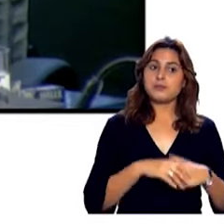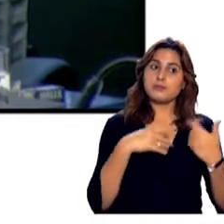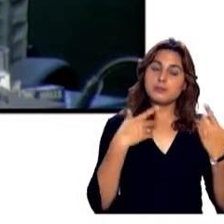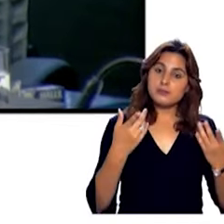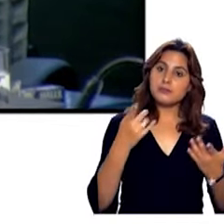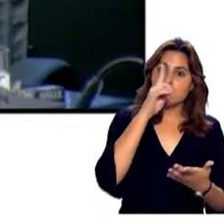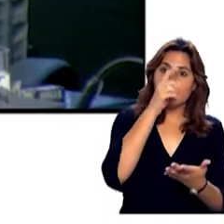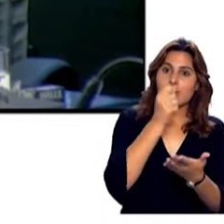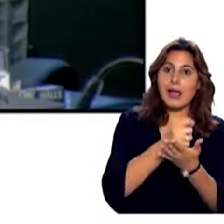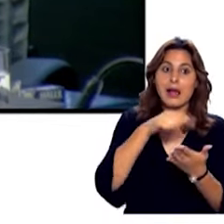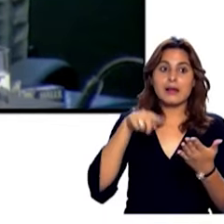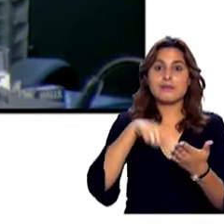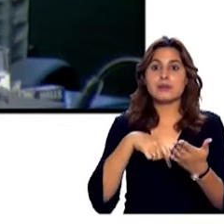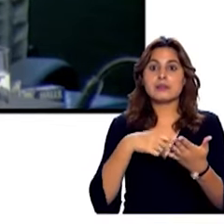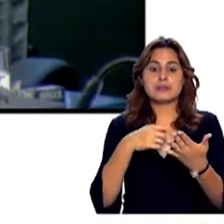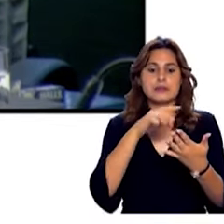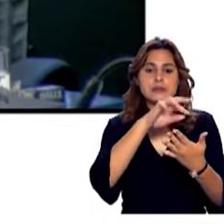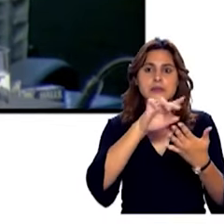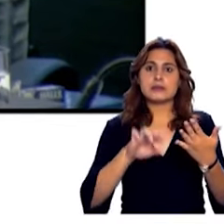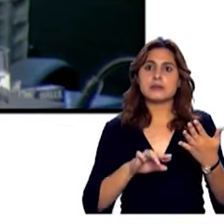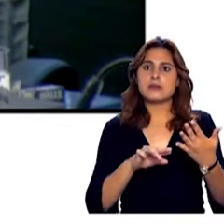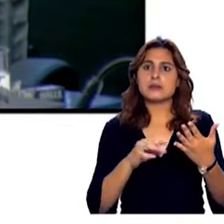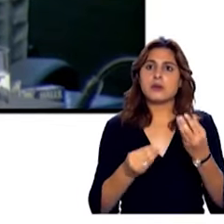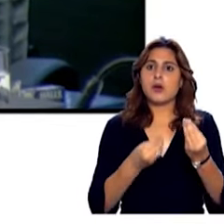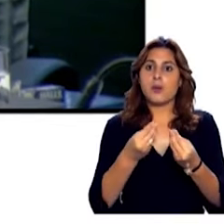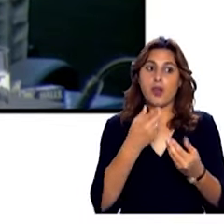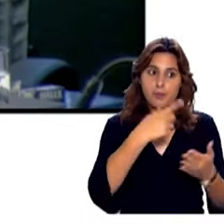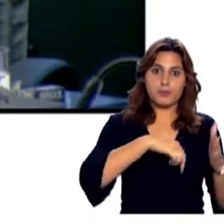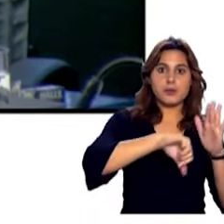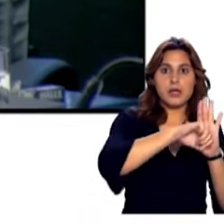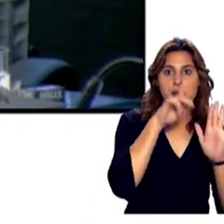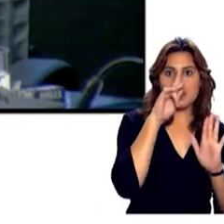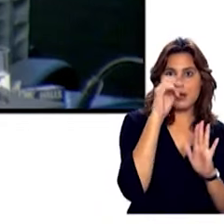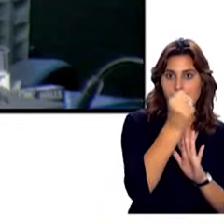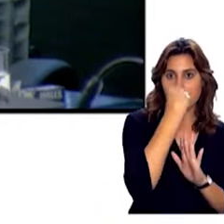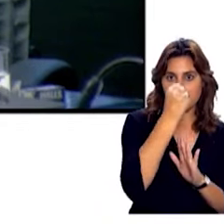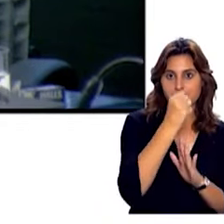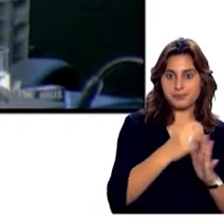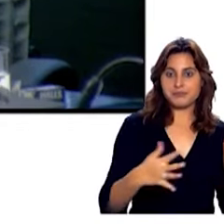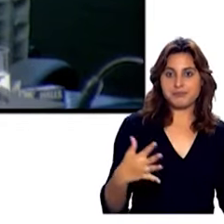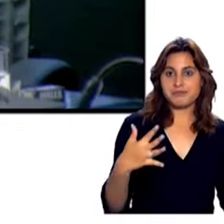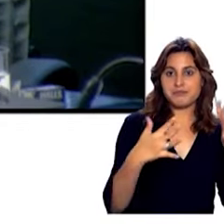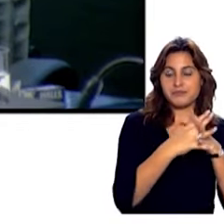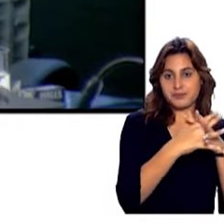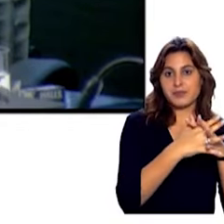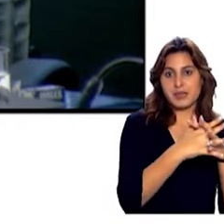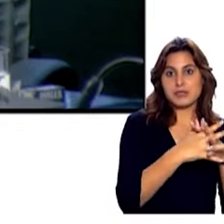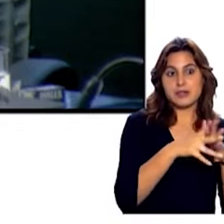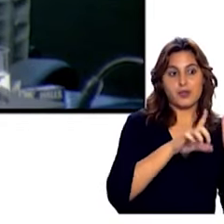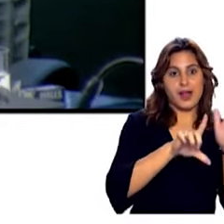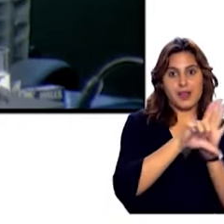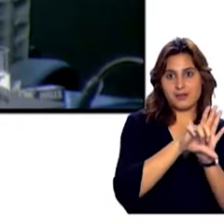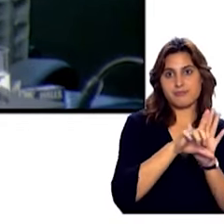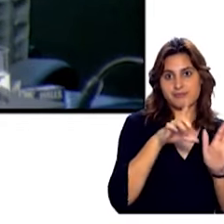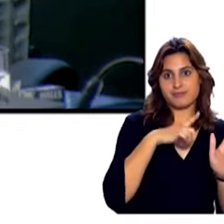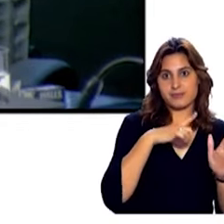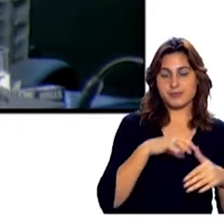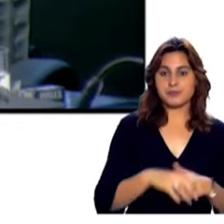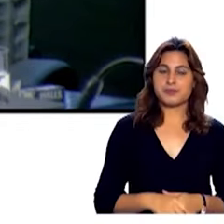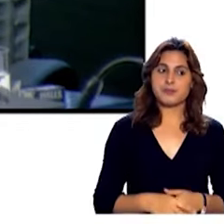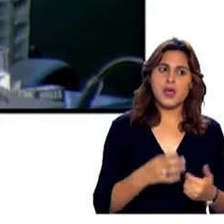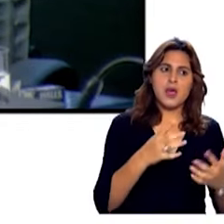delitos graves en primer lugar la infracción de Ley la infracción de Ley qu es pues simplemente la